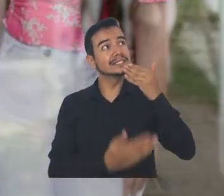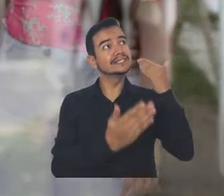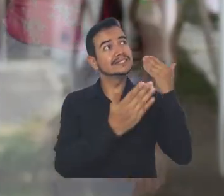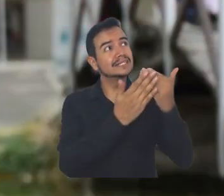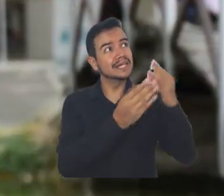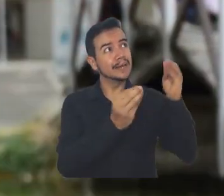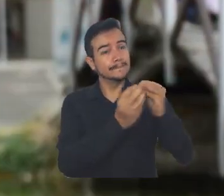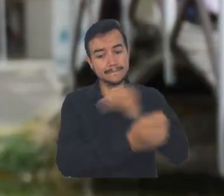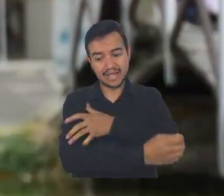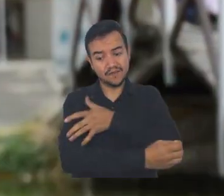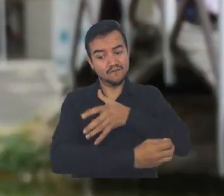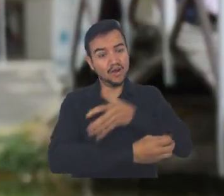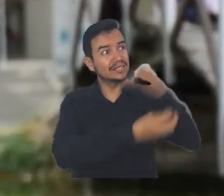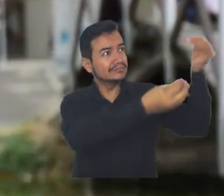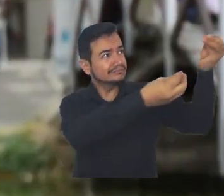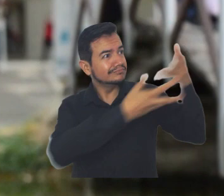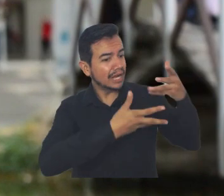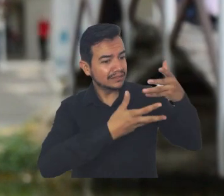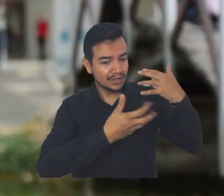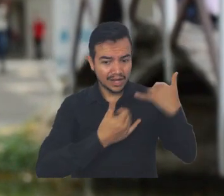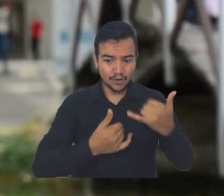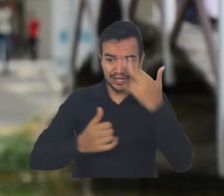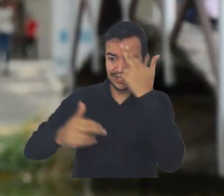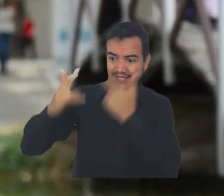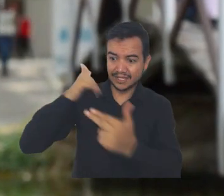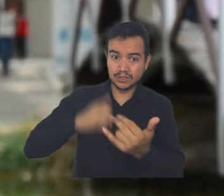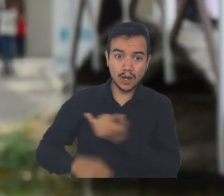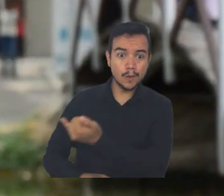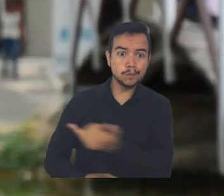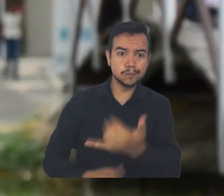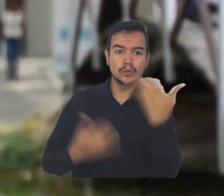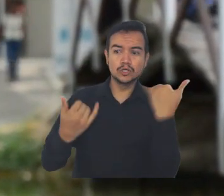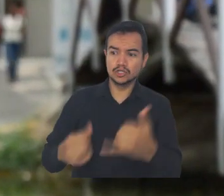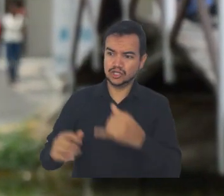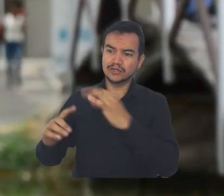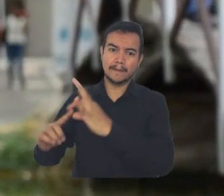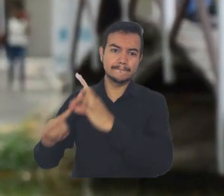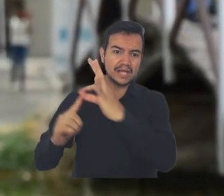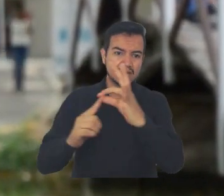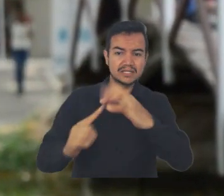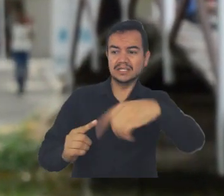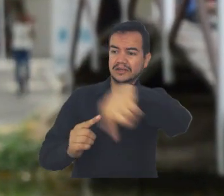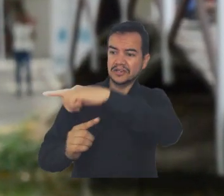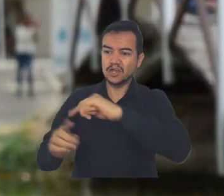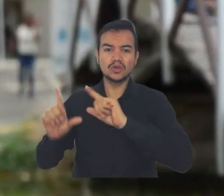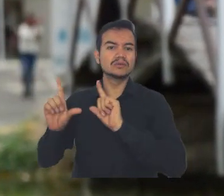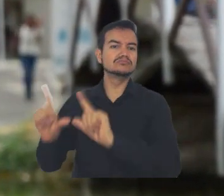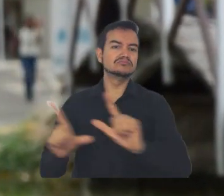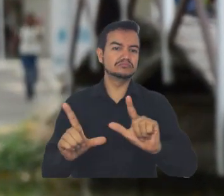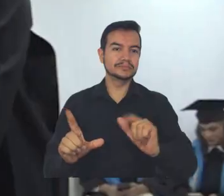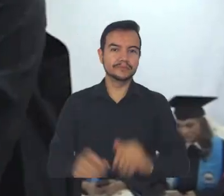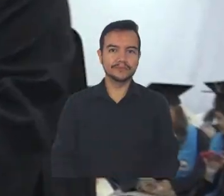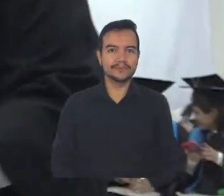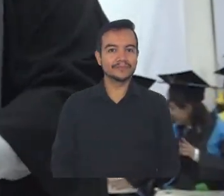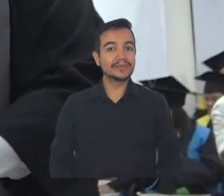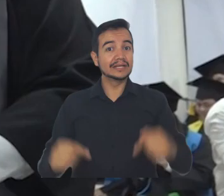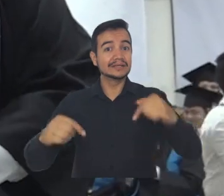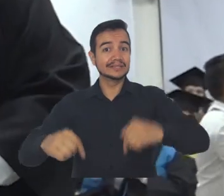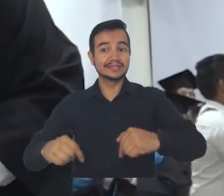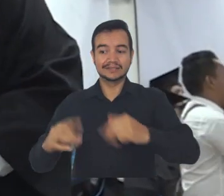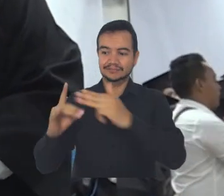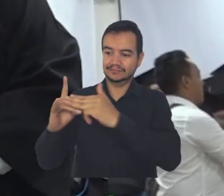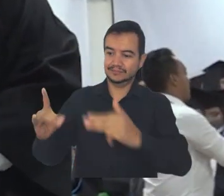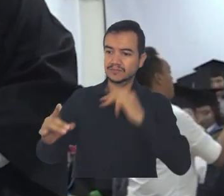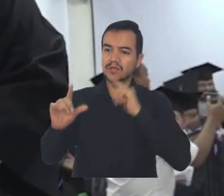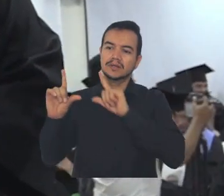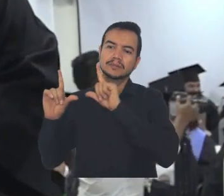la fuerza de Dios he conseguido que mis hijos sean especialistas, sean graduados. La institución